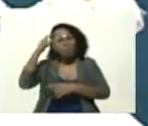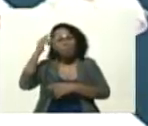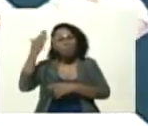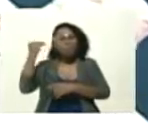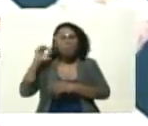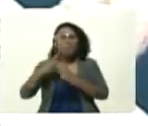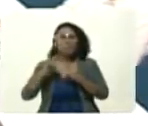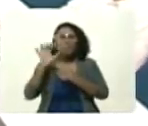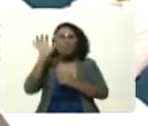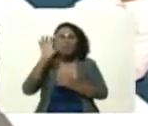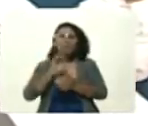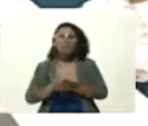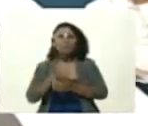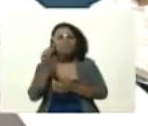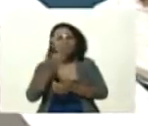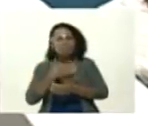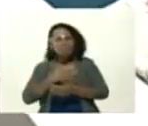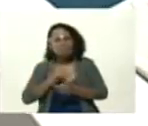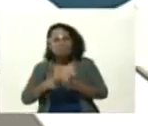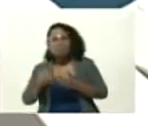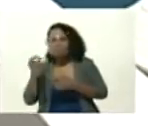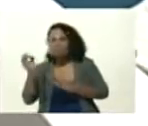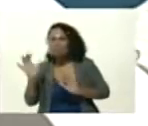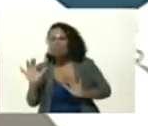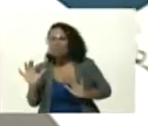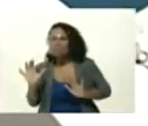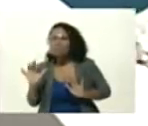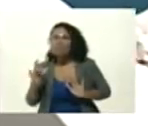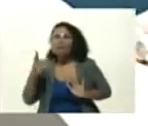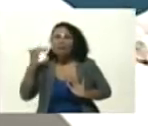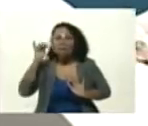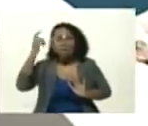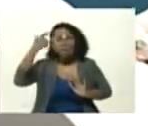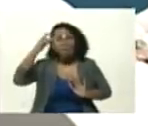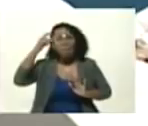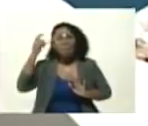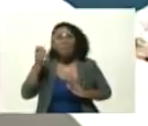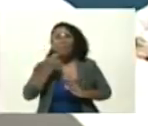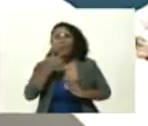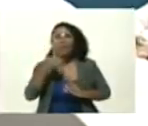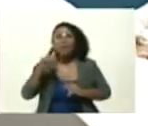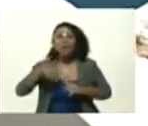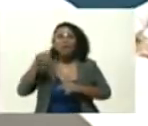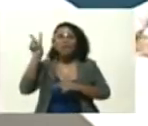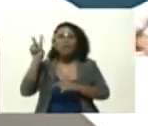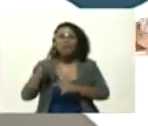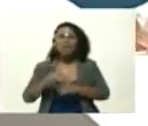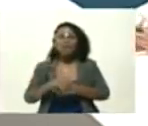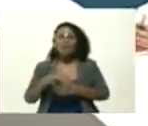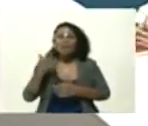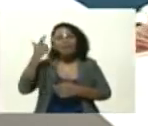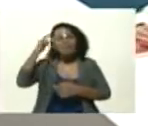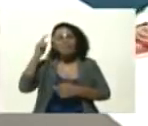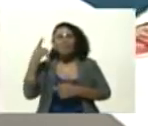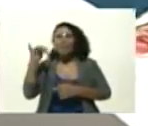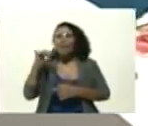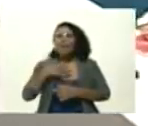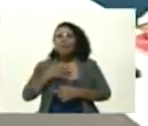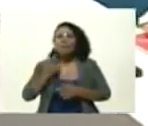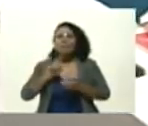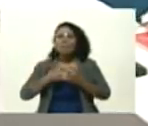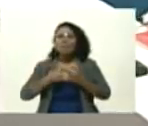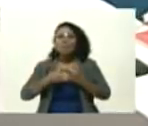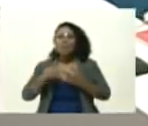país, ¿verdad, Silita? ¿Ah? Uno tiene recuerdos tan hermosos de Venezuela, Silvia. ¿Qué recuerdos tienes tú de nuestra